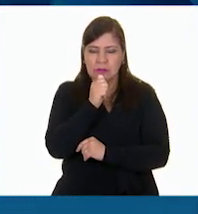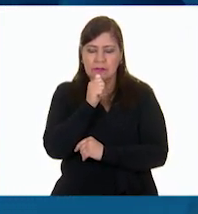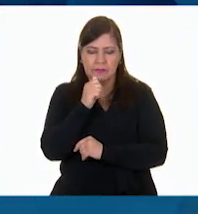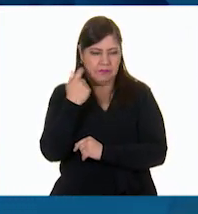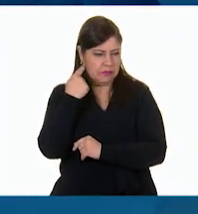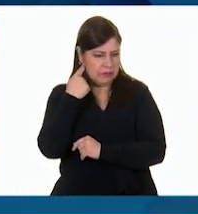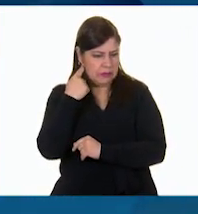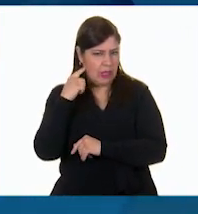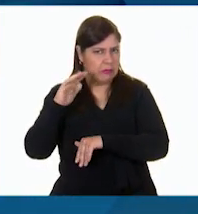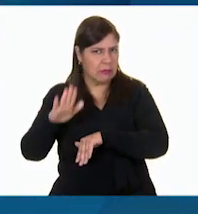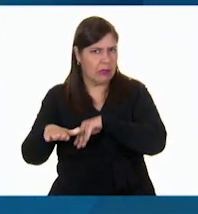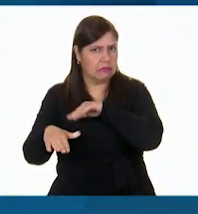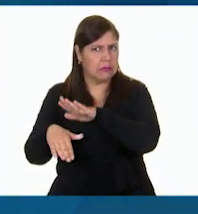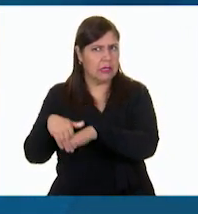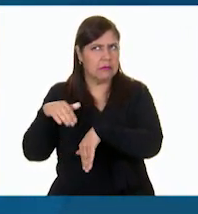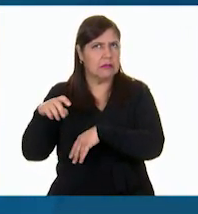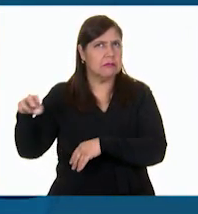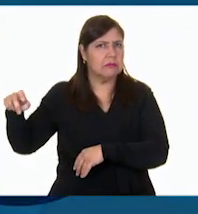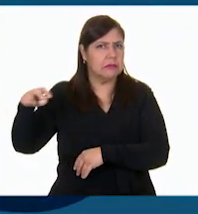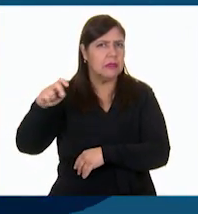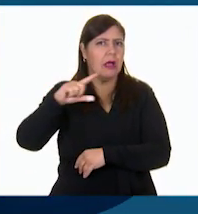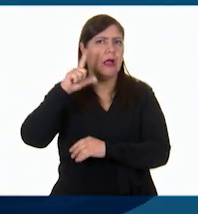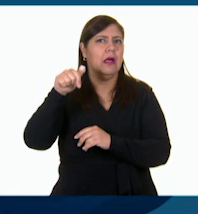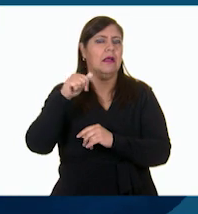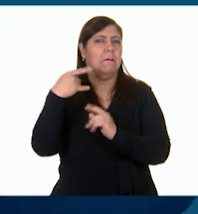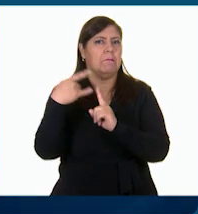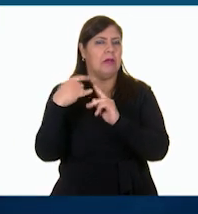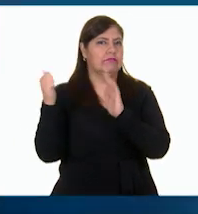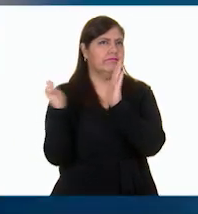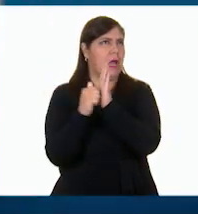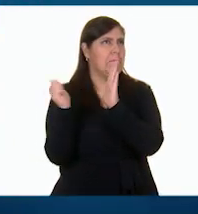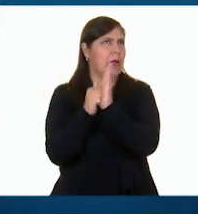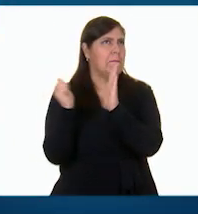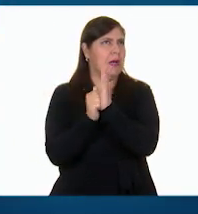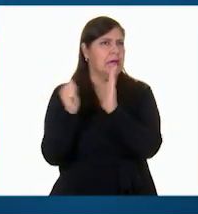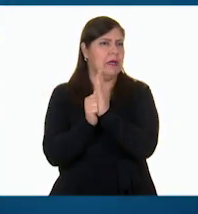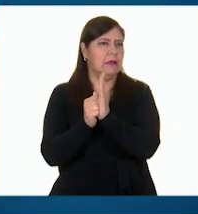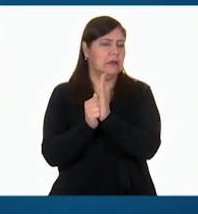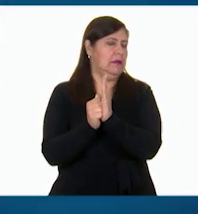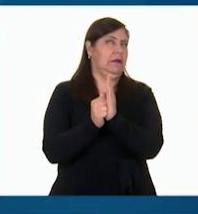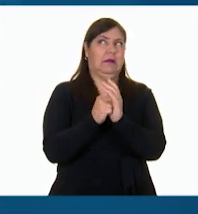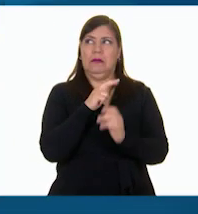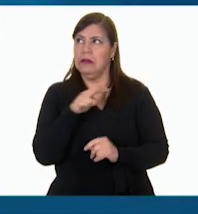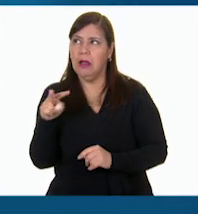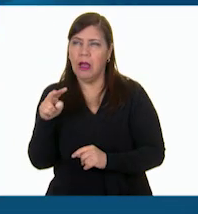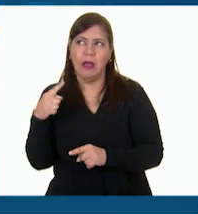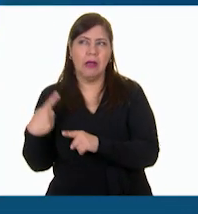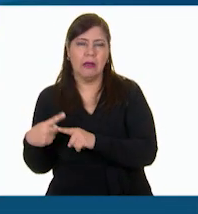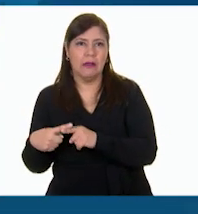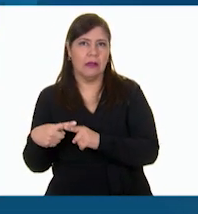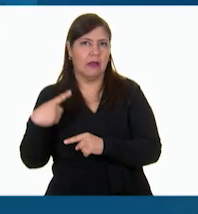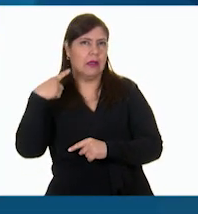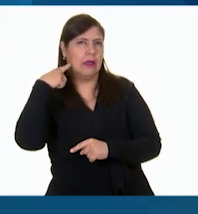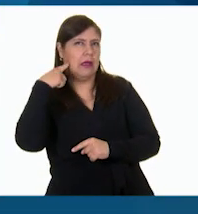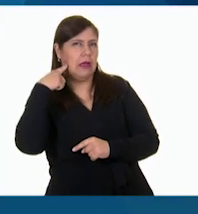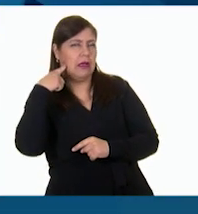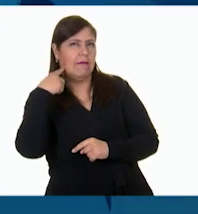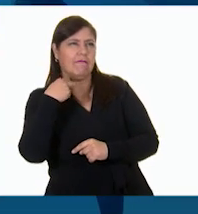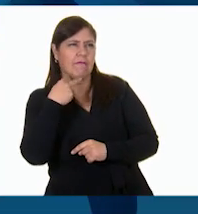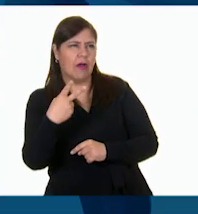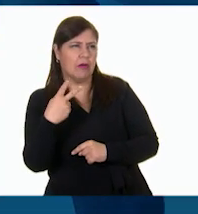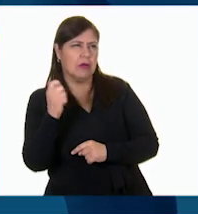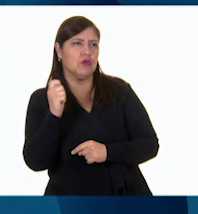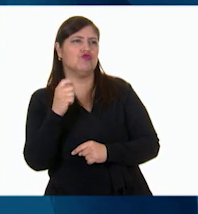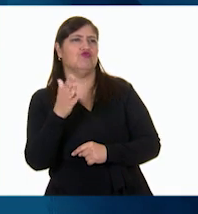en las escaleras. Después, 3 golpes en la puerta. Preguntó: ¿quién llama? Yo, contestó una voz en que el monosílabo no